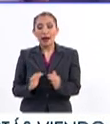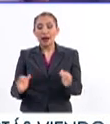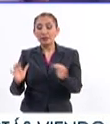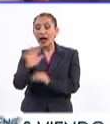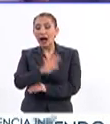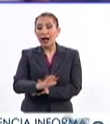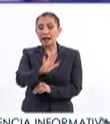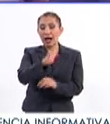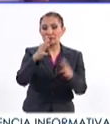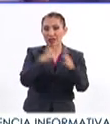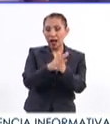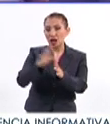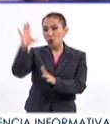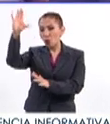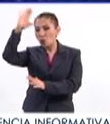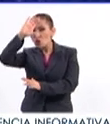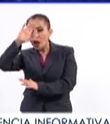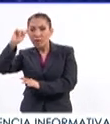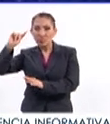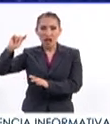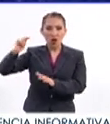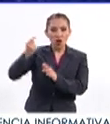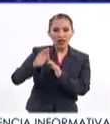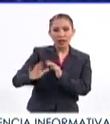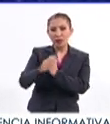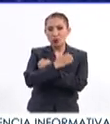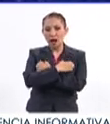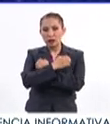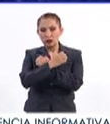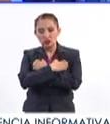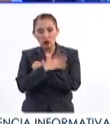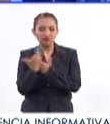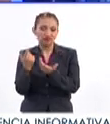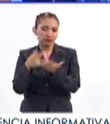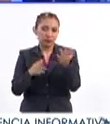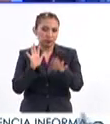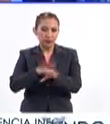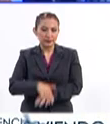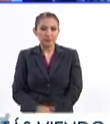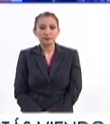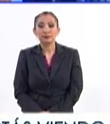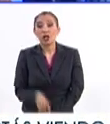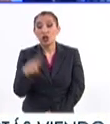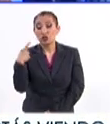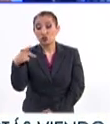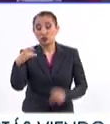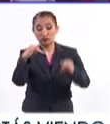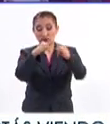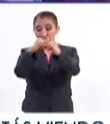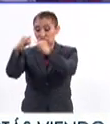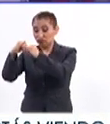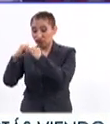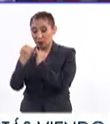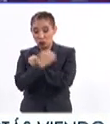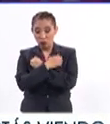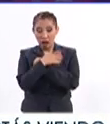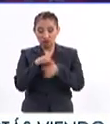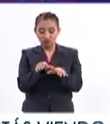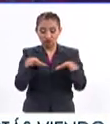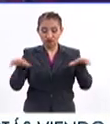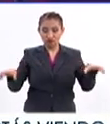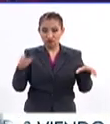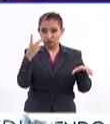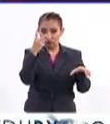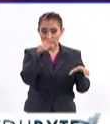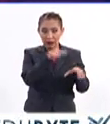los ámbitos bélicos, culturales, tecnológicos y educativos, entre otros. Sus instituciones educativas se dividían